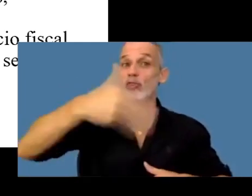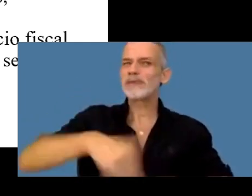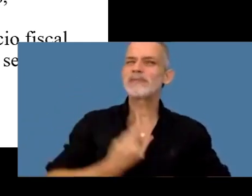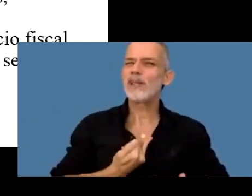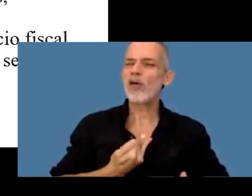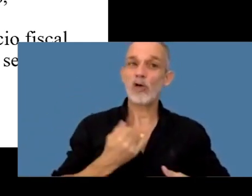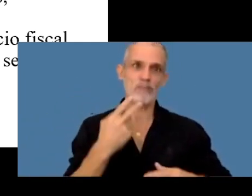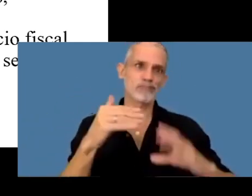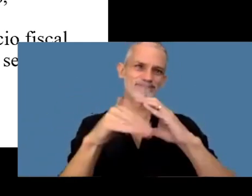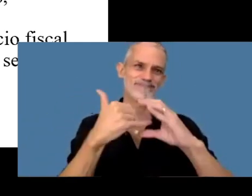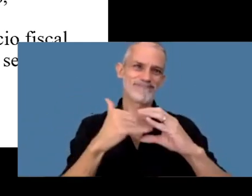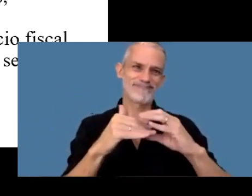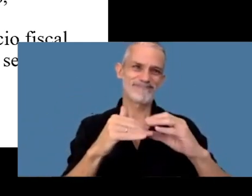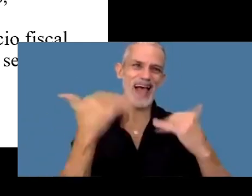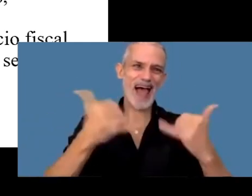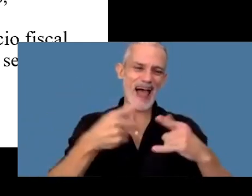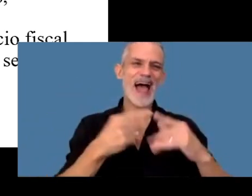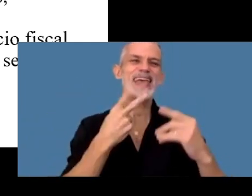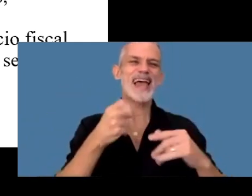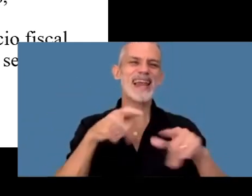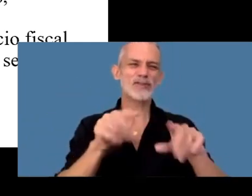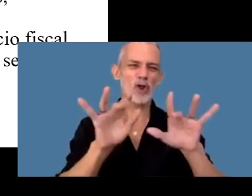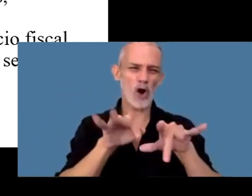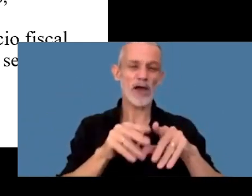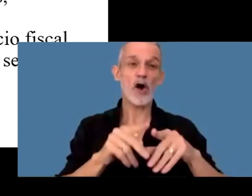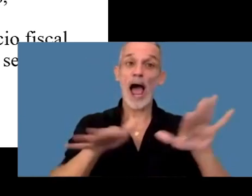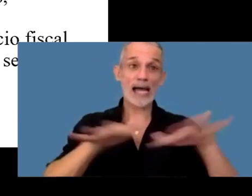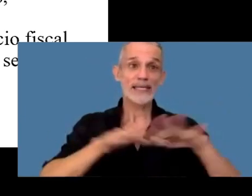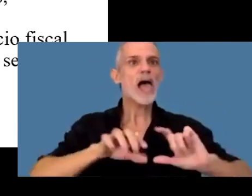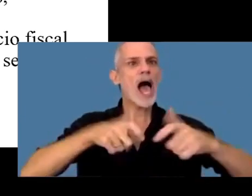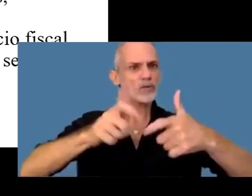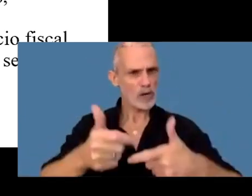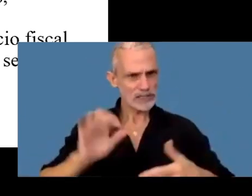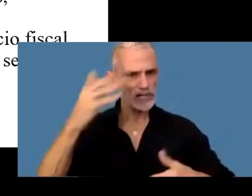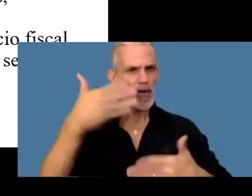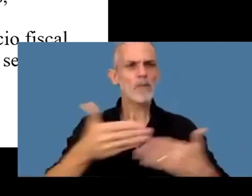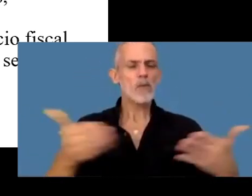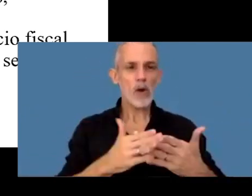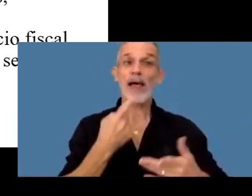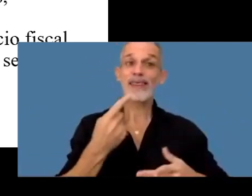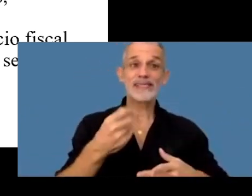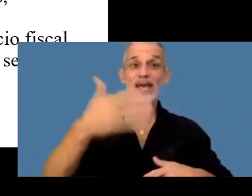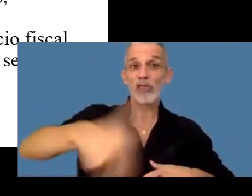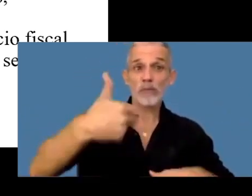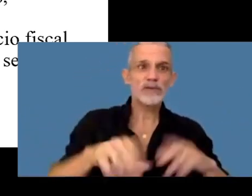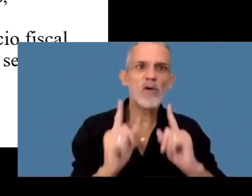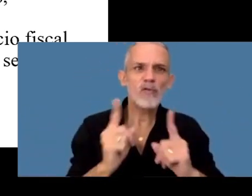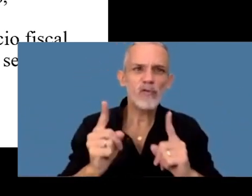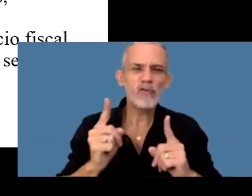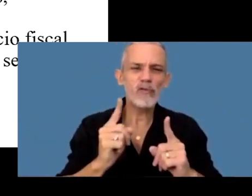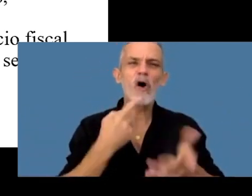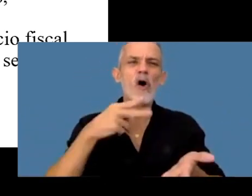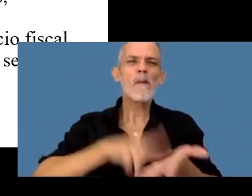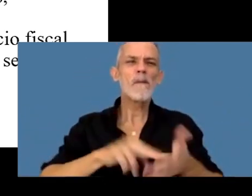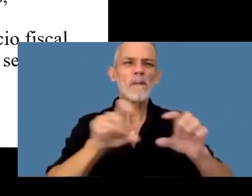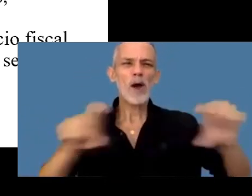electrónico, tener la actividad actualizada, declarar, mantener el domicilio fiscal postal y